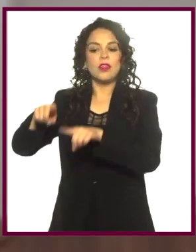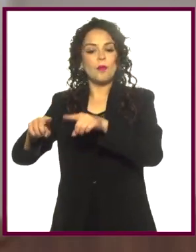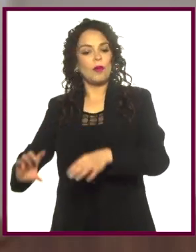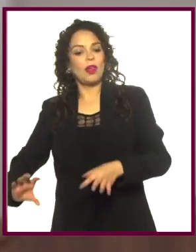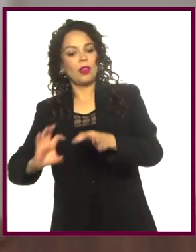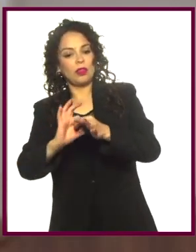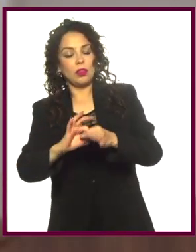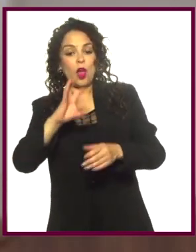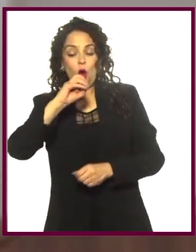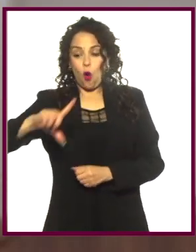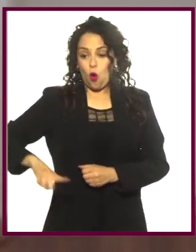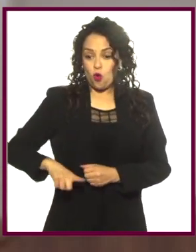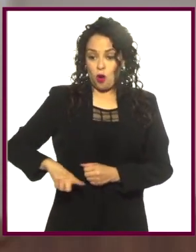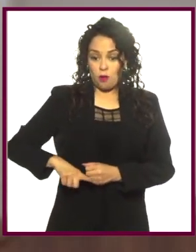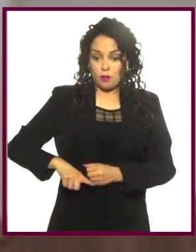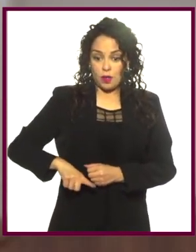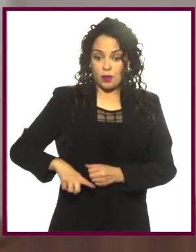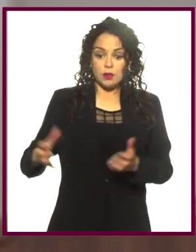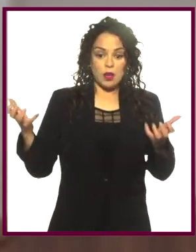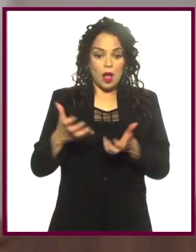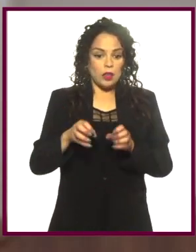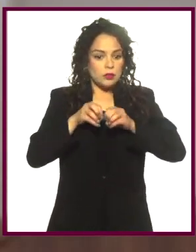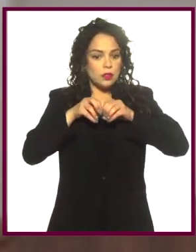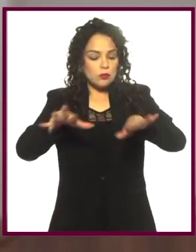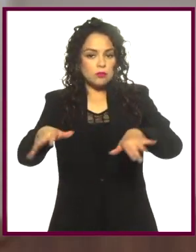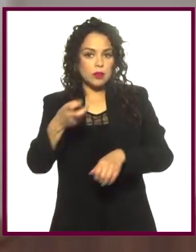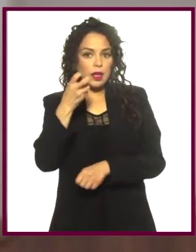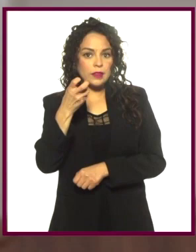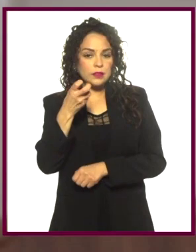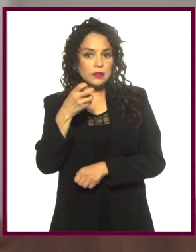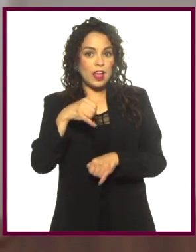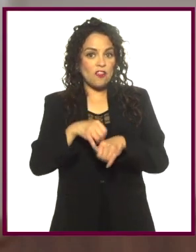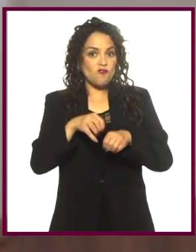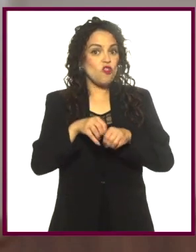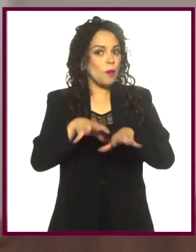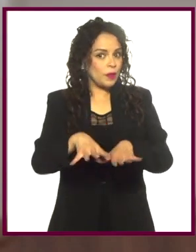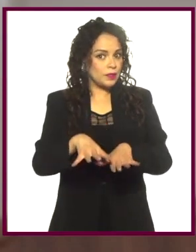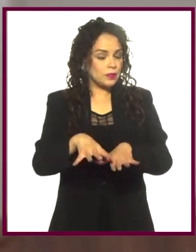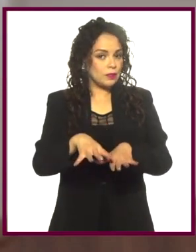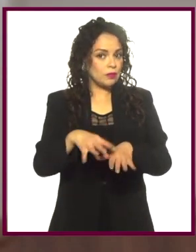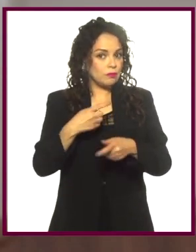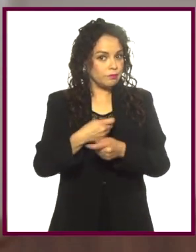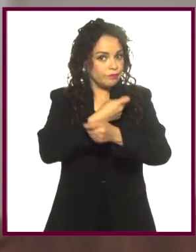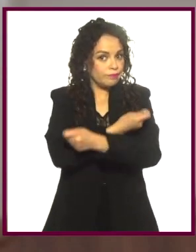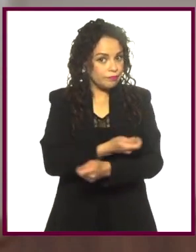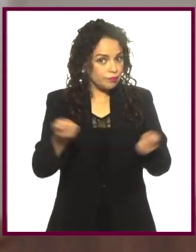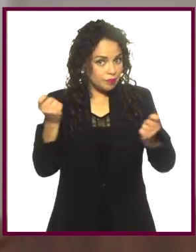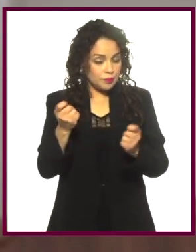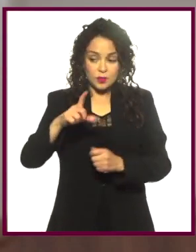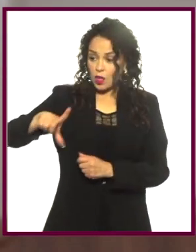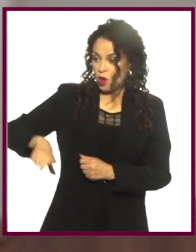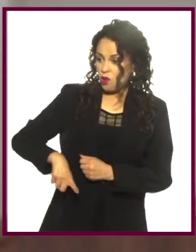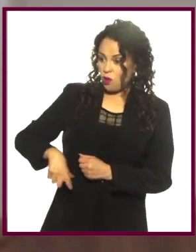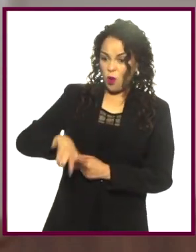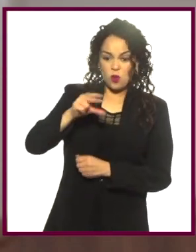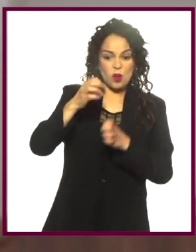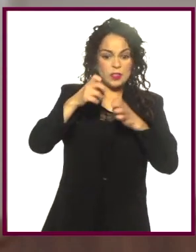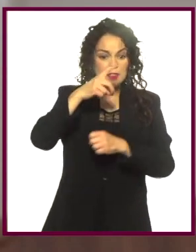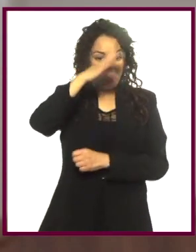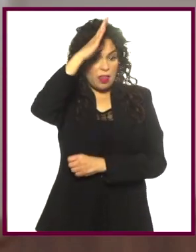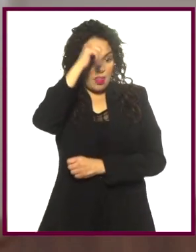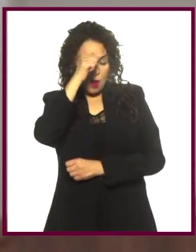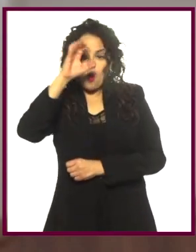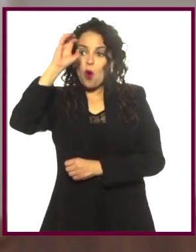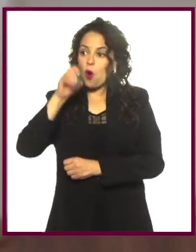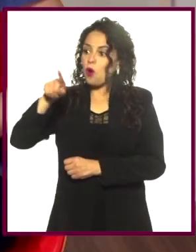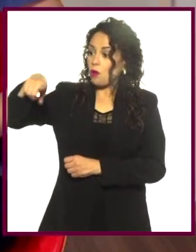el gobierno del país sea quien distribuya la información. Entonces, si la información llegara a ser incómoda para el gobierno o para los dueños